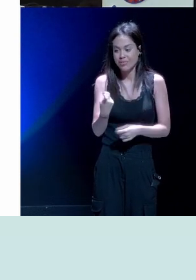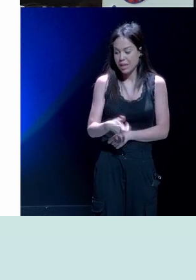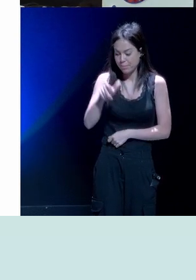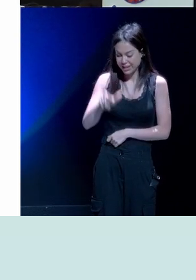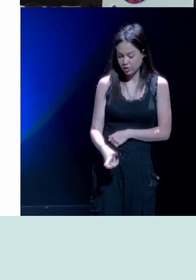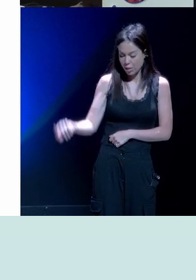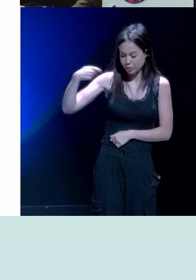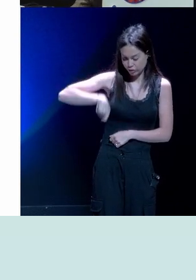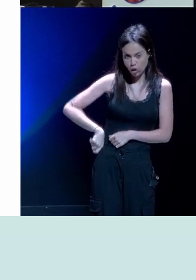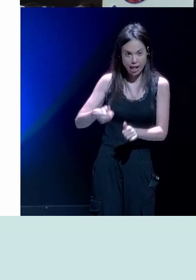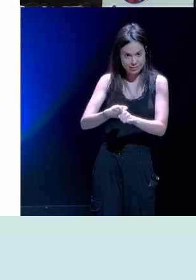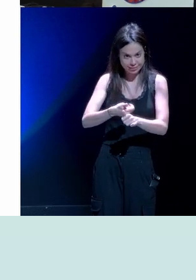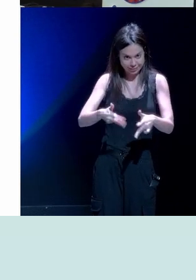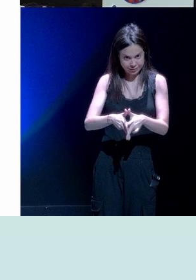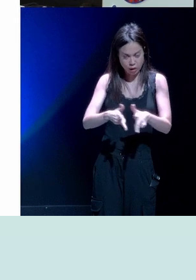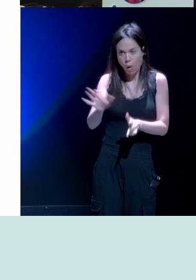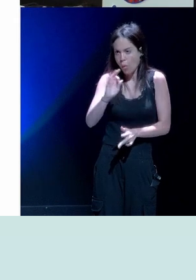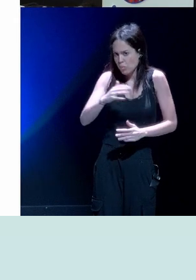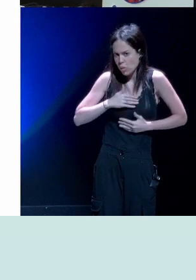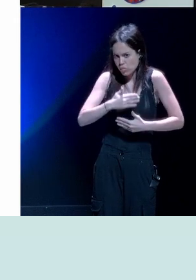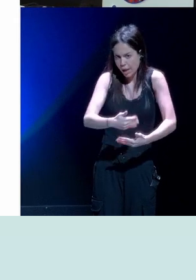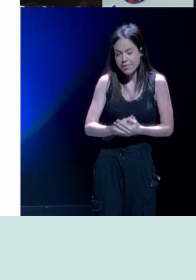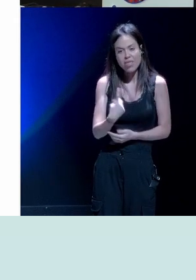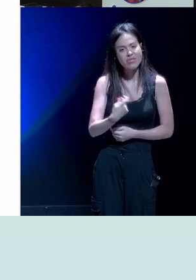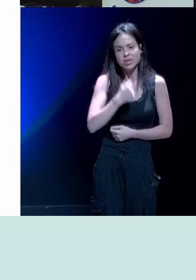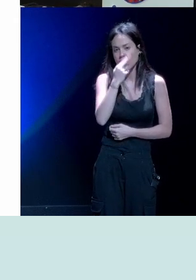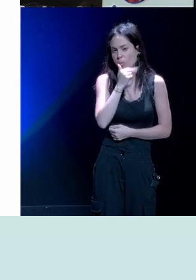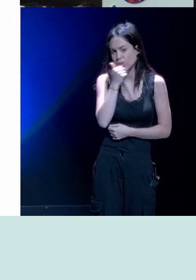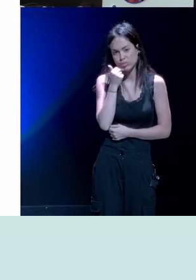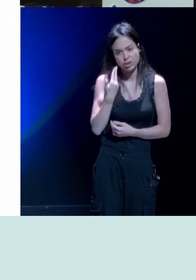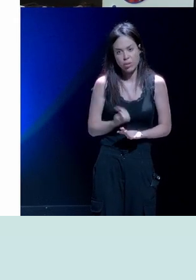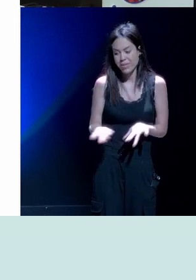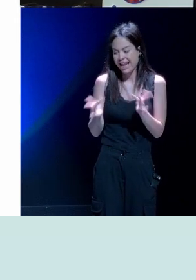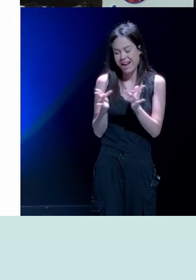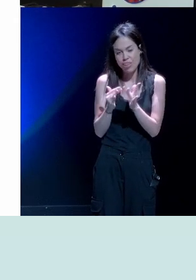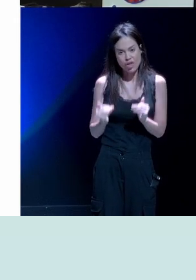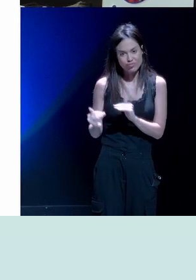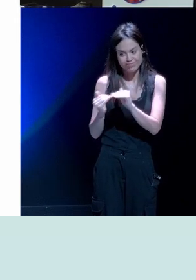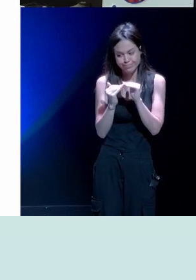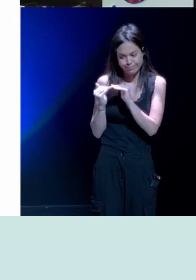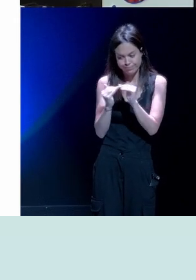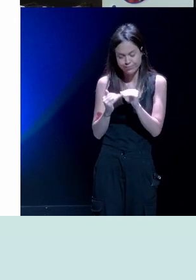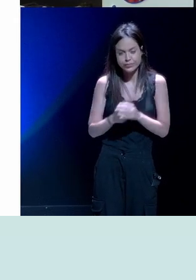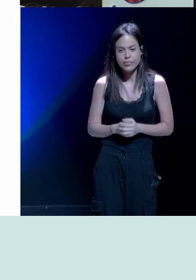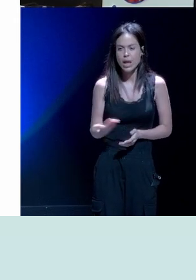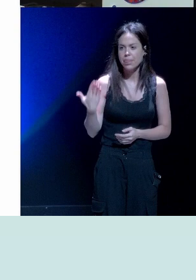profesional o voluntaria se comprometa en esta relación. Hace